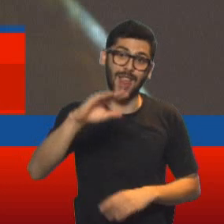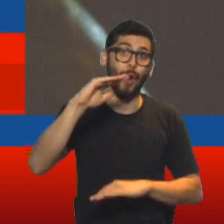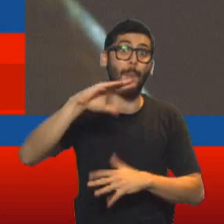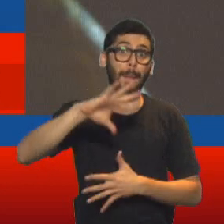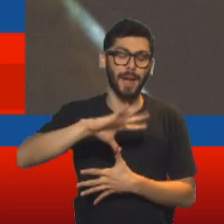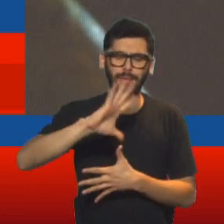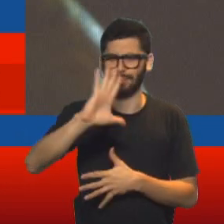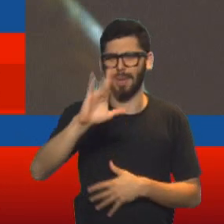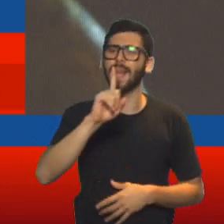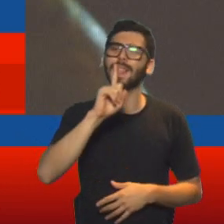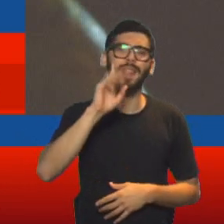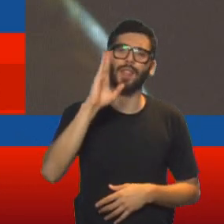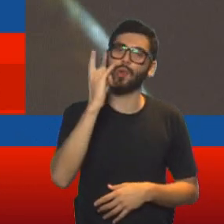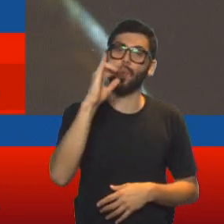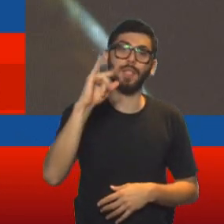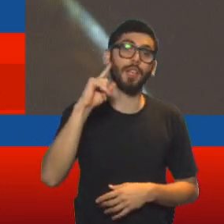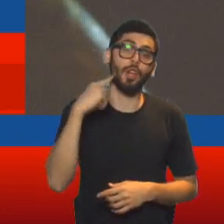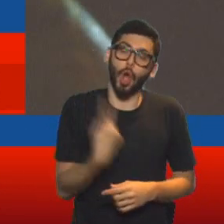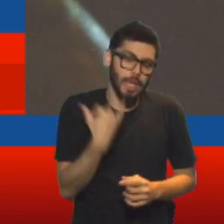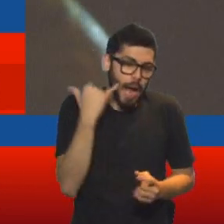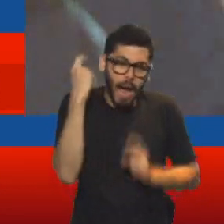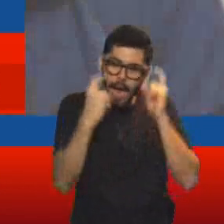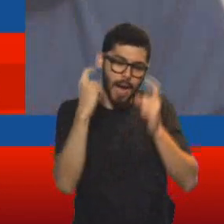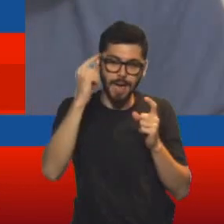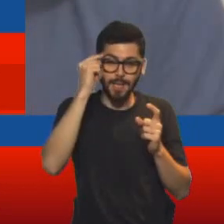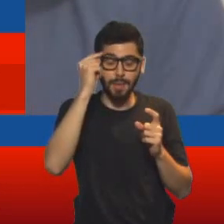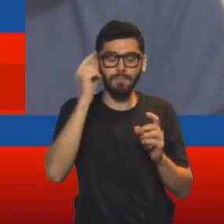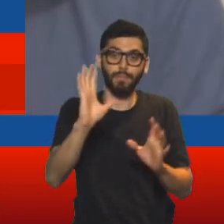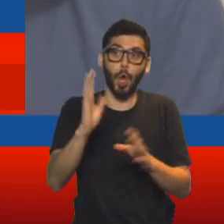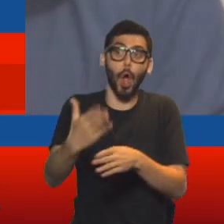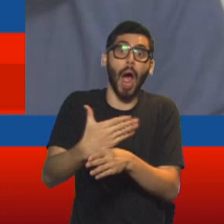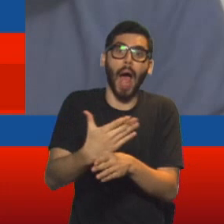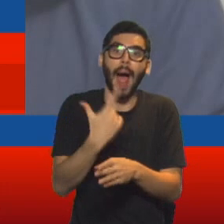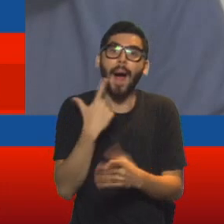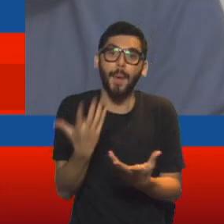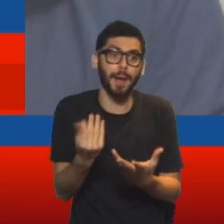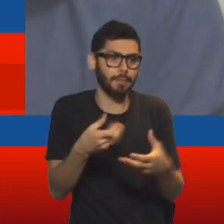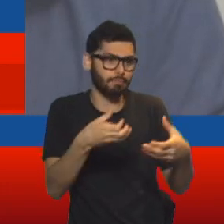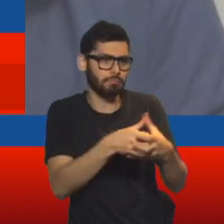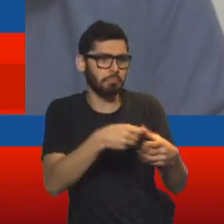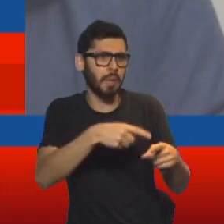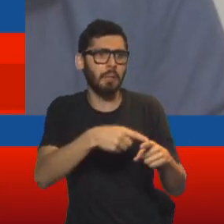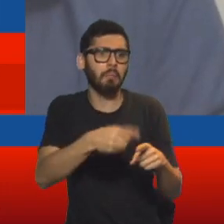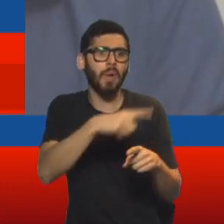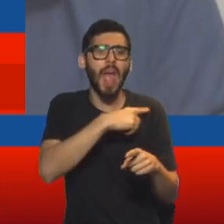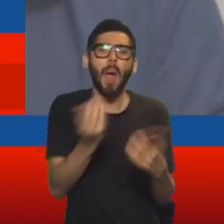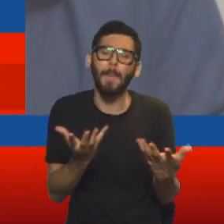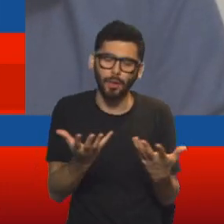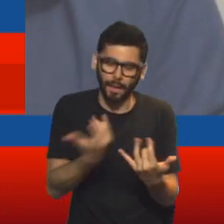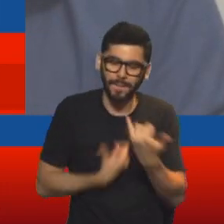nosotros ya estamos ilusionados con lo que puede hacer la selección argentina, pero también a modo de previa queremos ver qué pasó con el rival, así que manejalo vos.